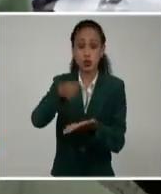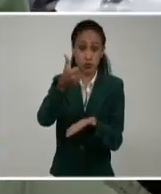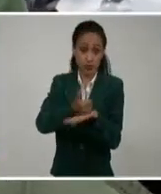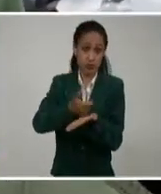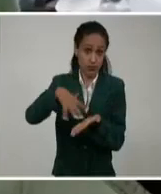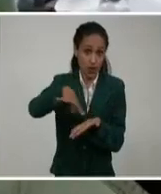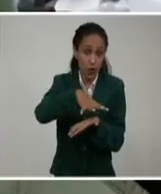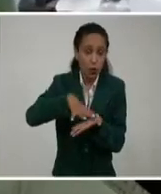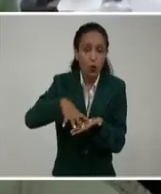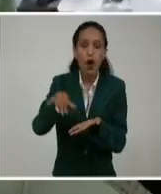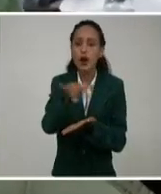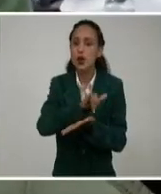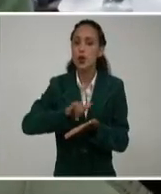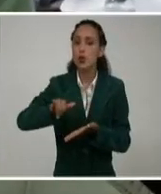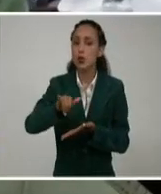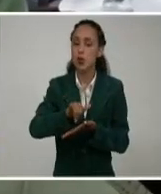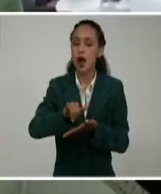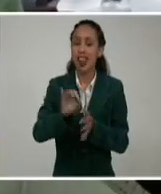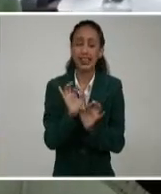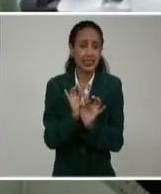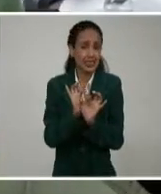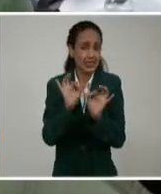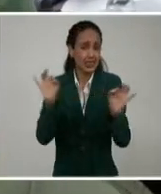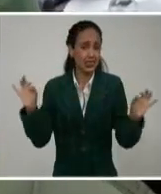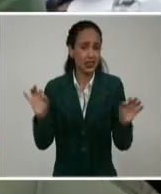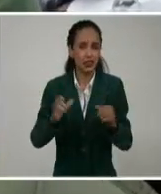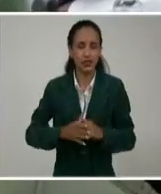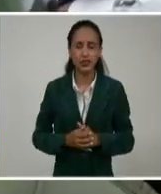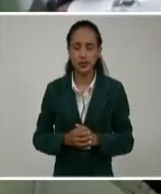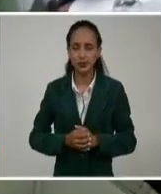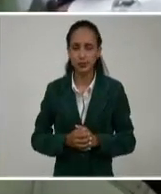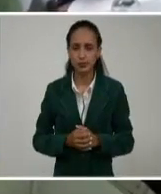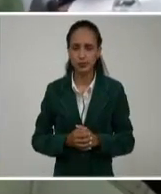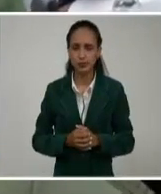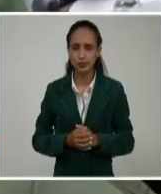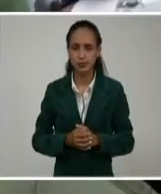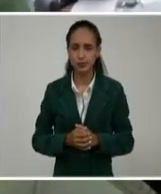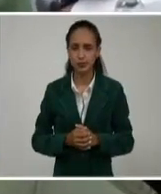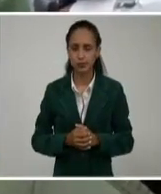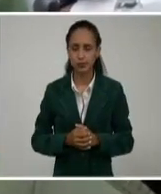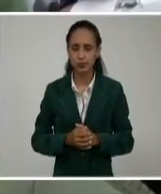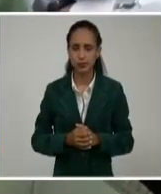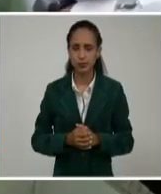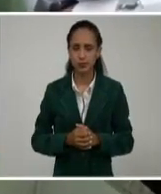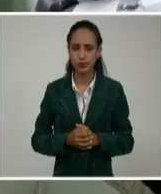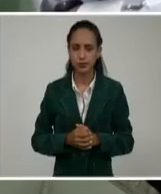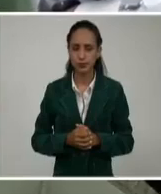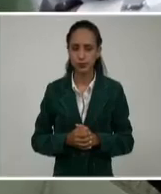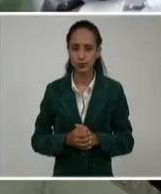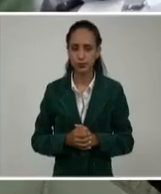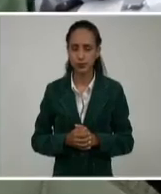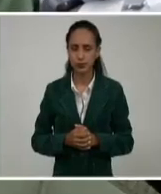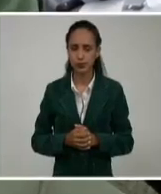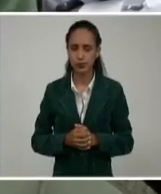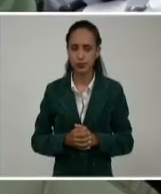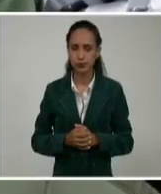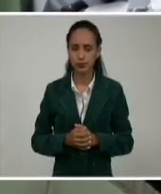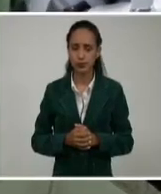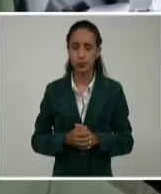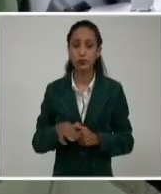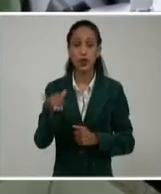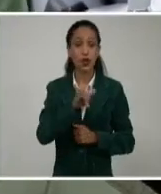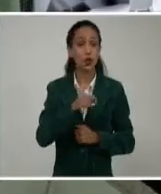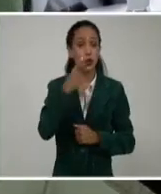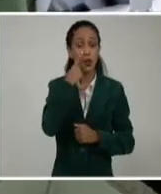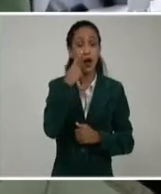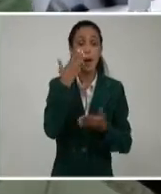con la base de datos de aquí de y lo que usted dijo, secretario, cuánto le tocaba el PCR y a cuánto